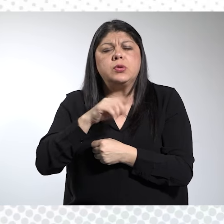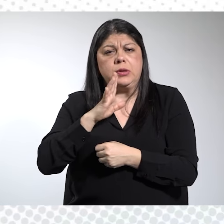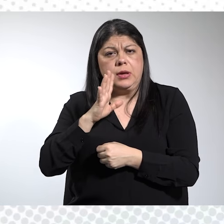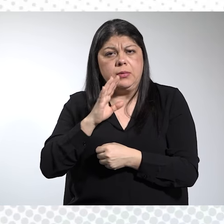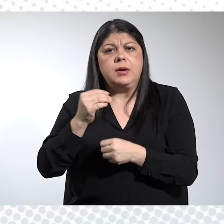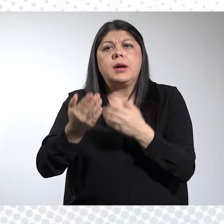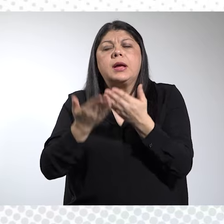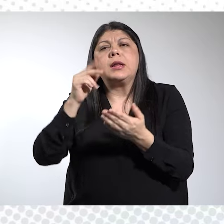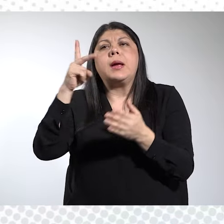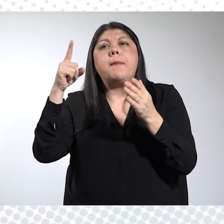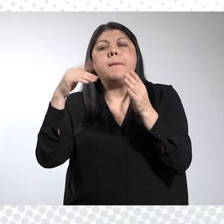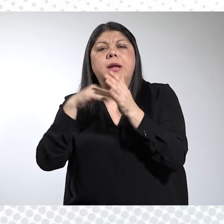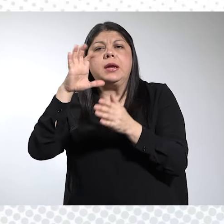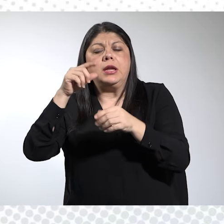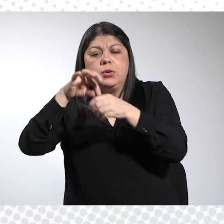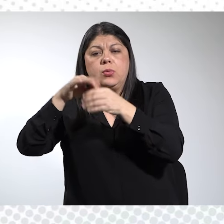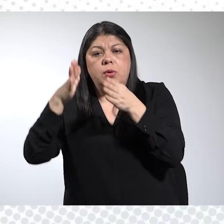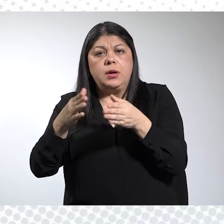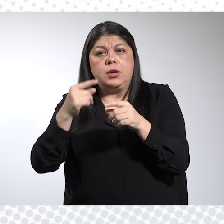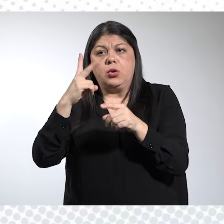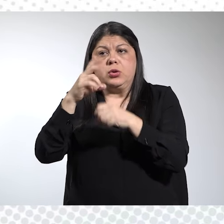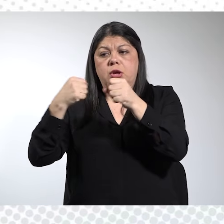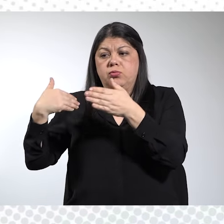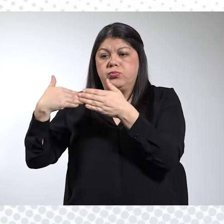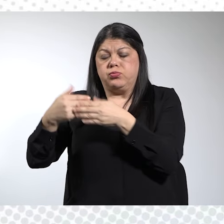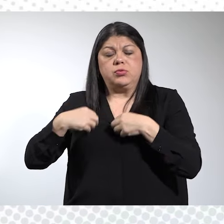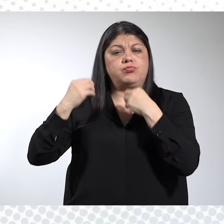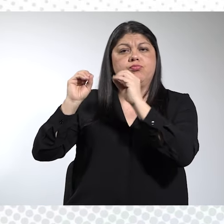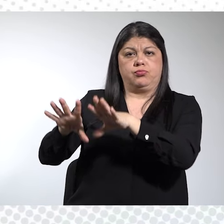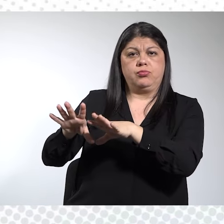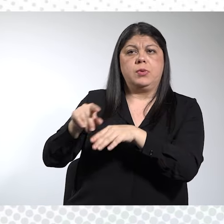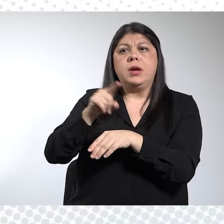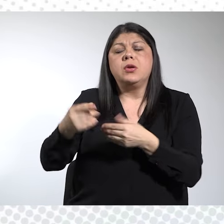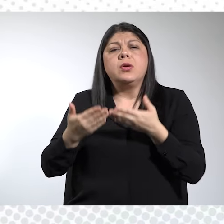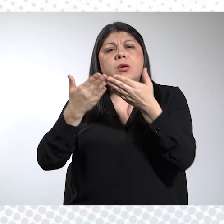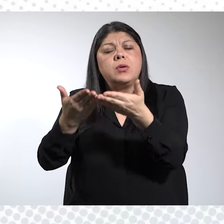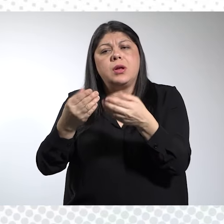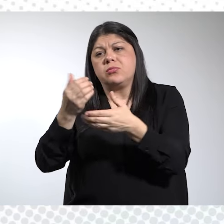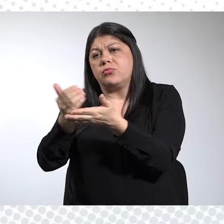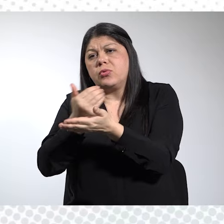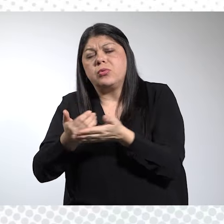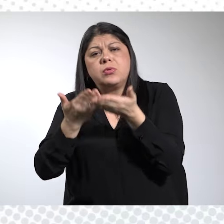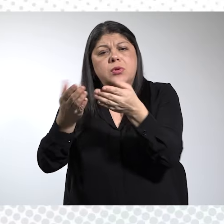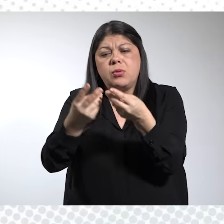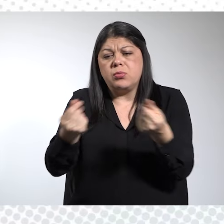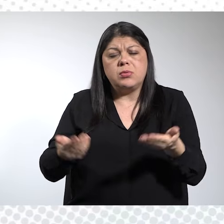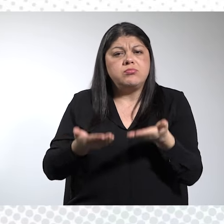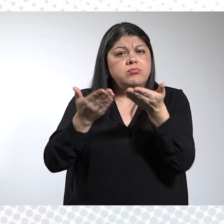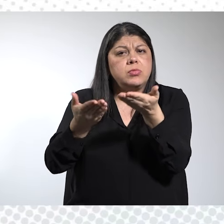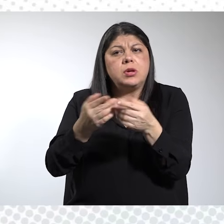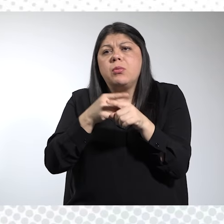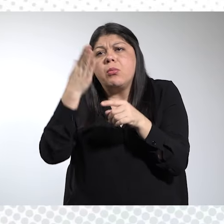estamos hablando de casi 1.500 agricultores que en los últimos 2 años han tirado la toalla. Han entregado sus recursos, han entregado sus